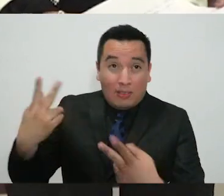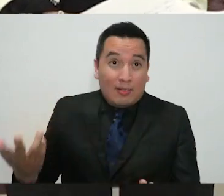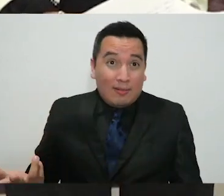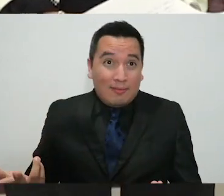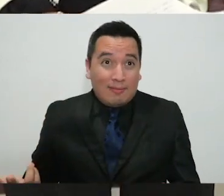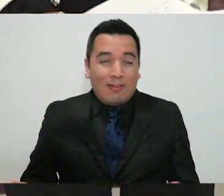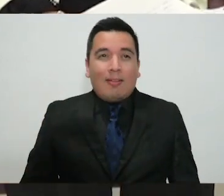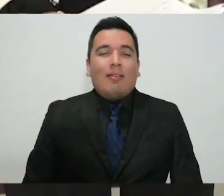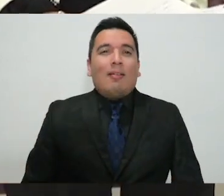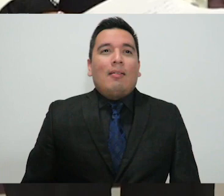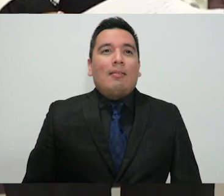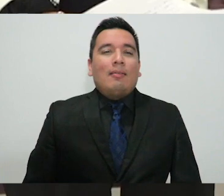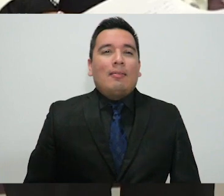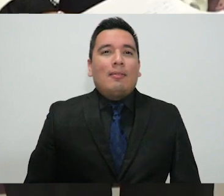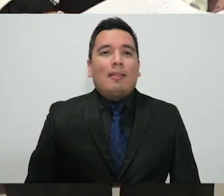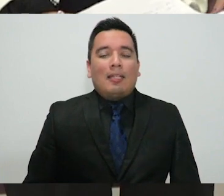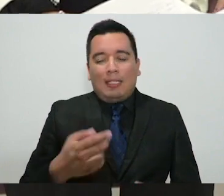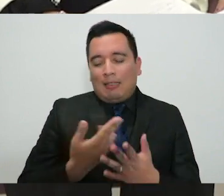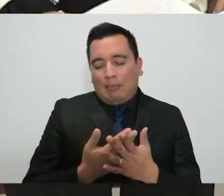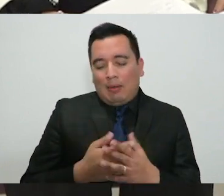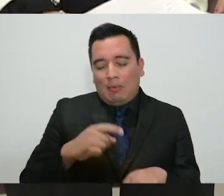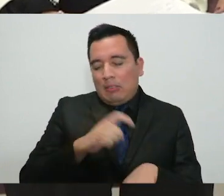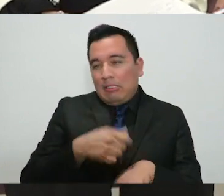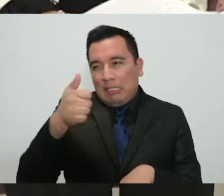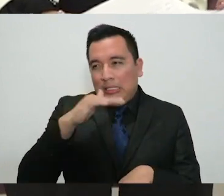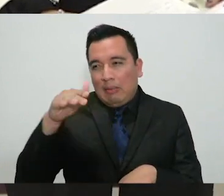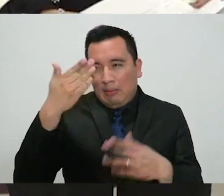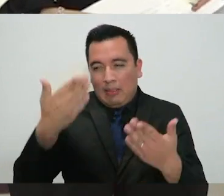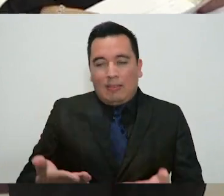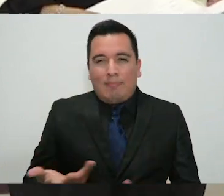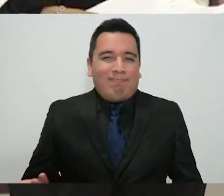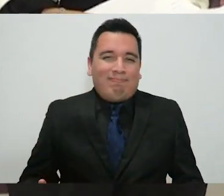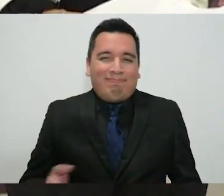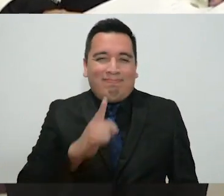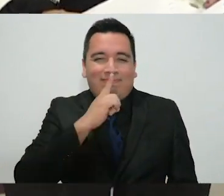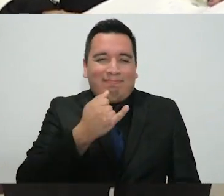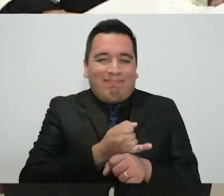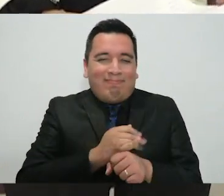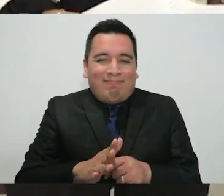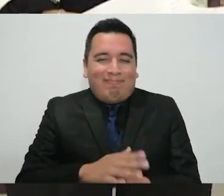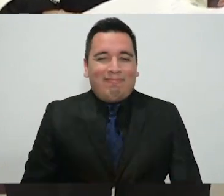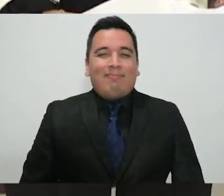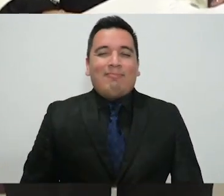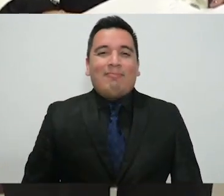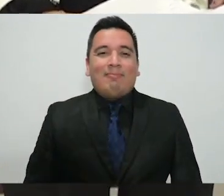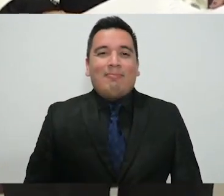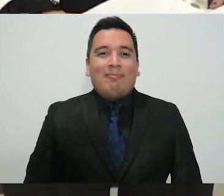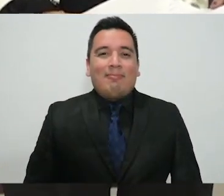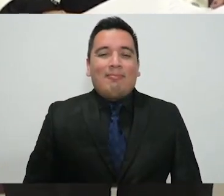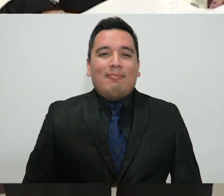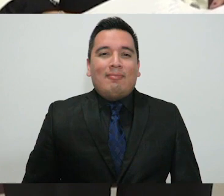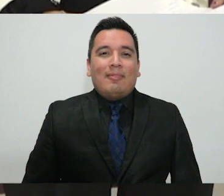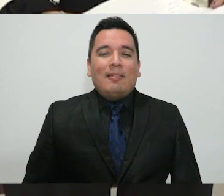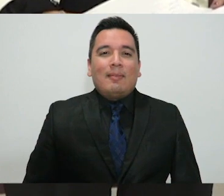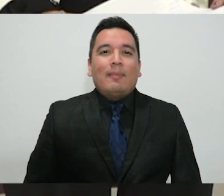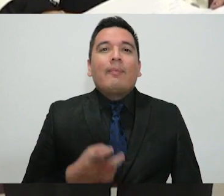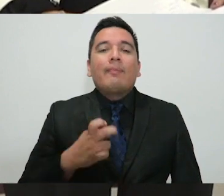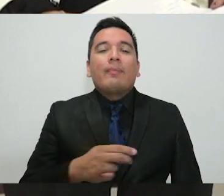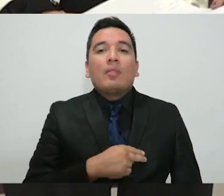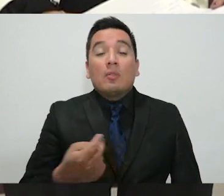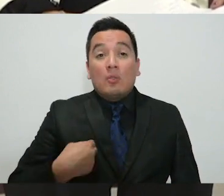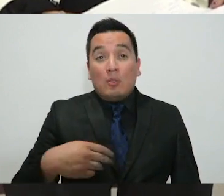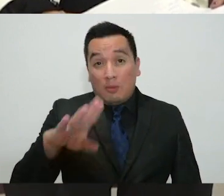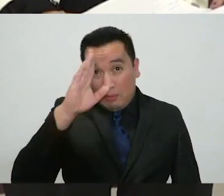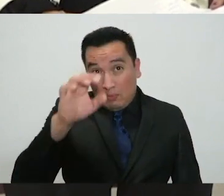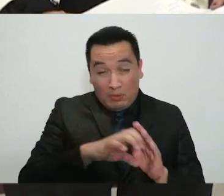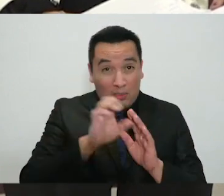y vuelven los esperamos aquí a las 6:30 de la tarde. Pues eso es muy difícil. Y entonces más bien es así como